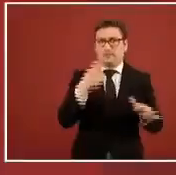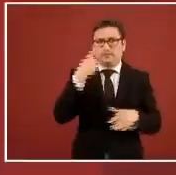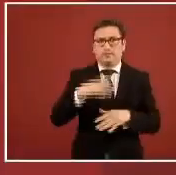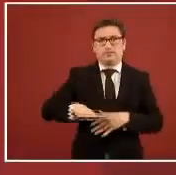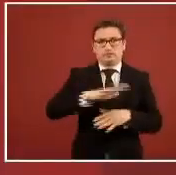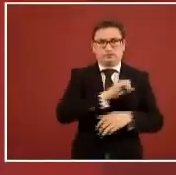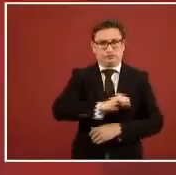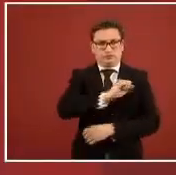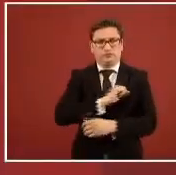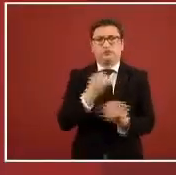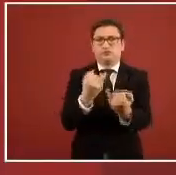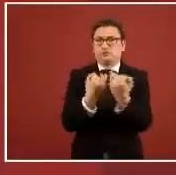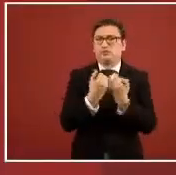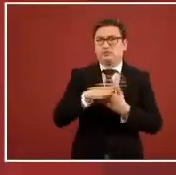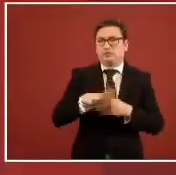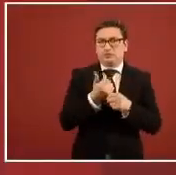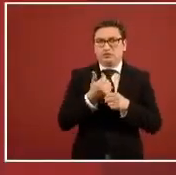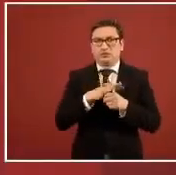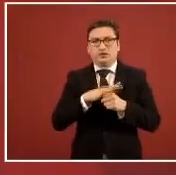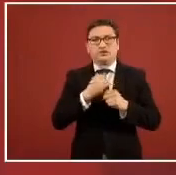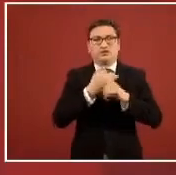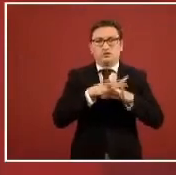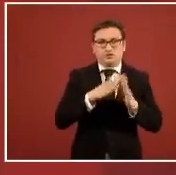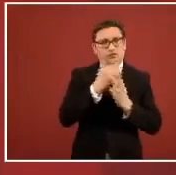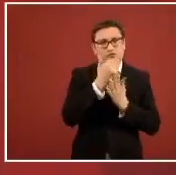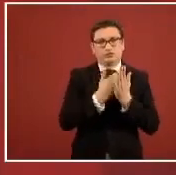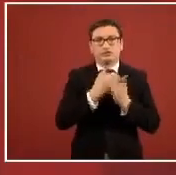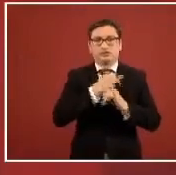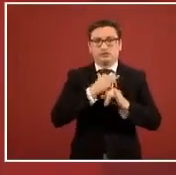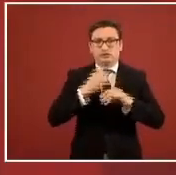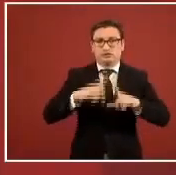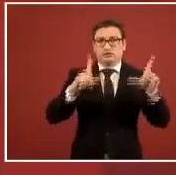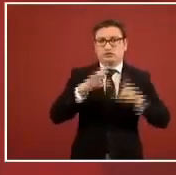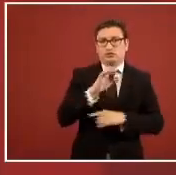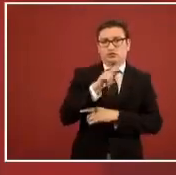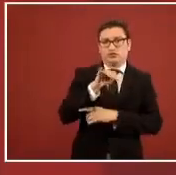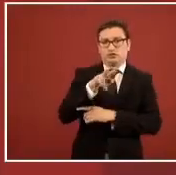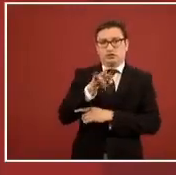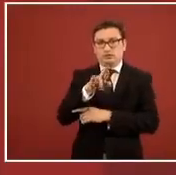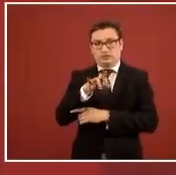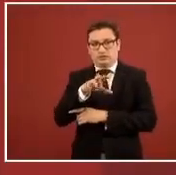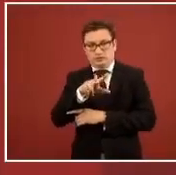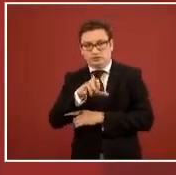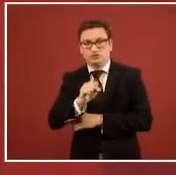y de la administración de los contenidos del micrositio